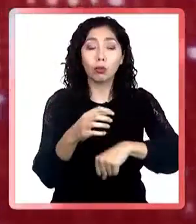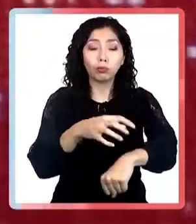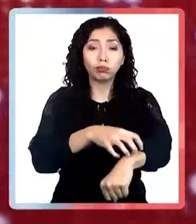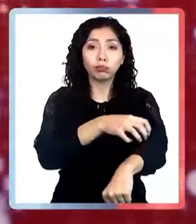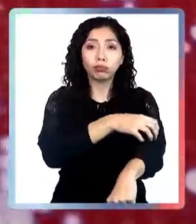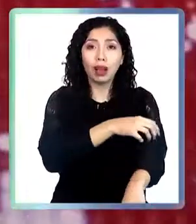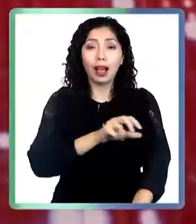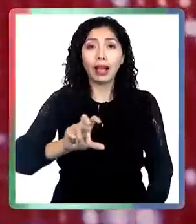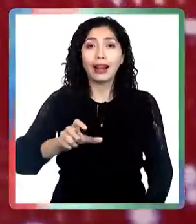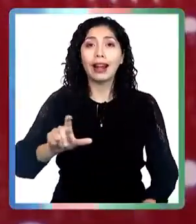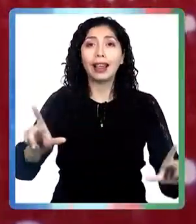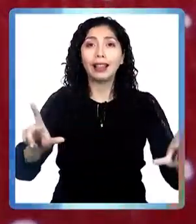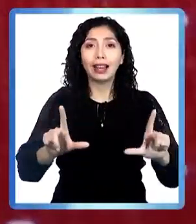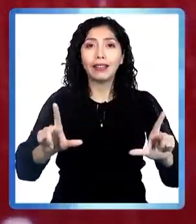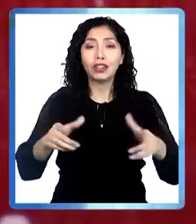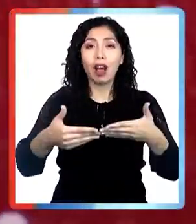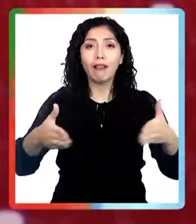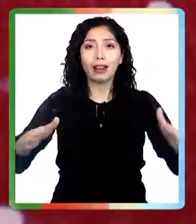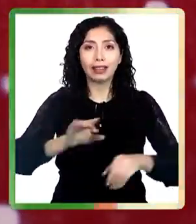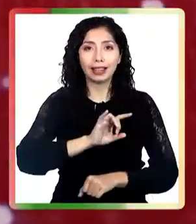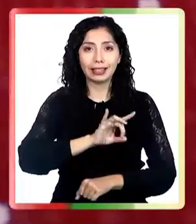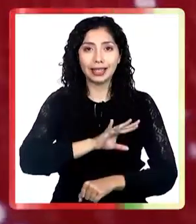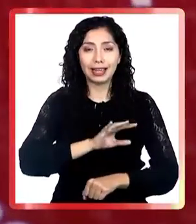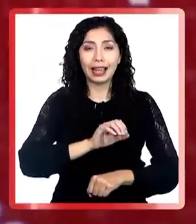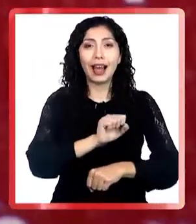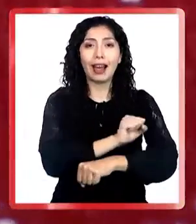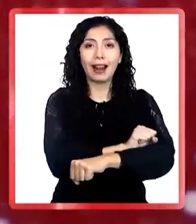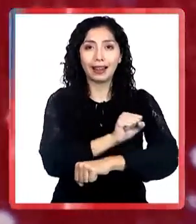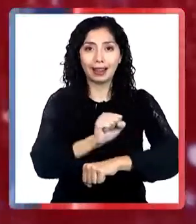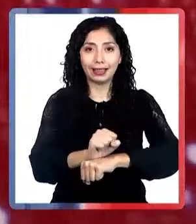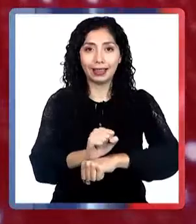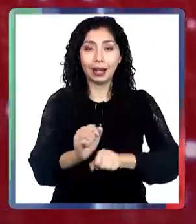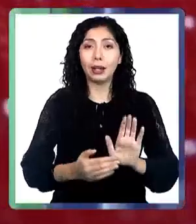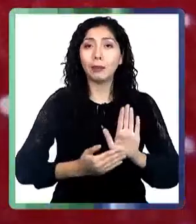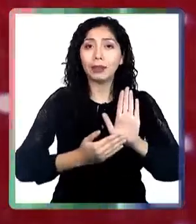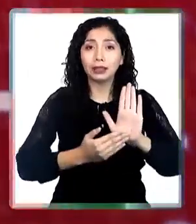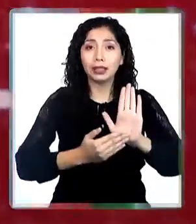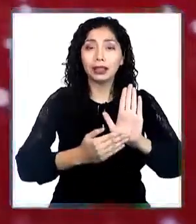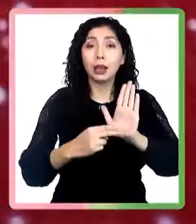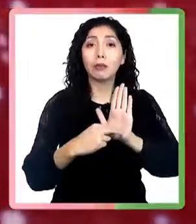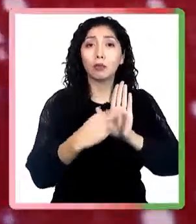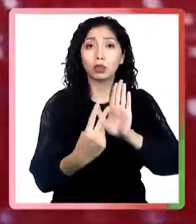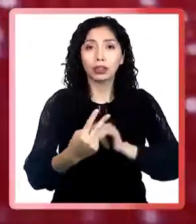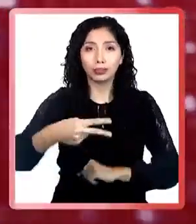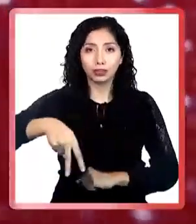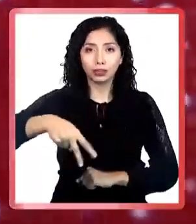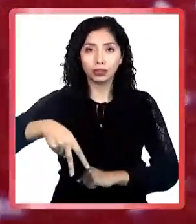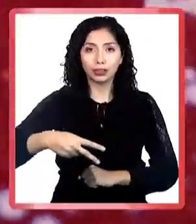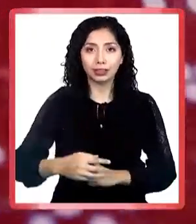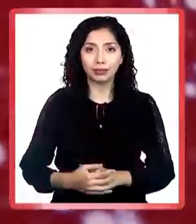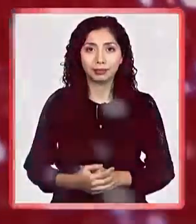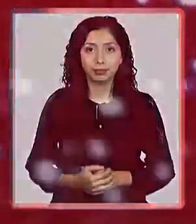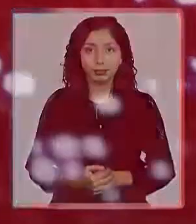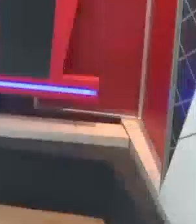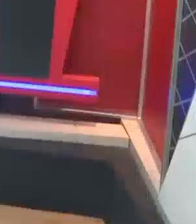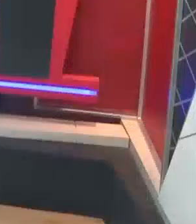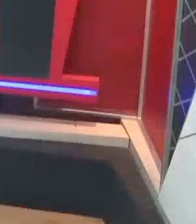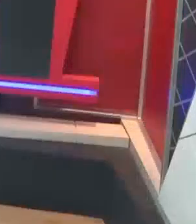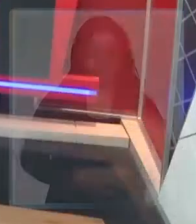Asociación Regional de Canales de Televisión de Señal Abierta de Chile, Arcatel, presenta Portavoz